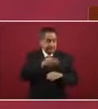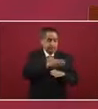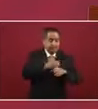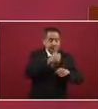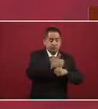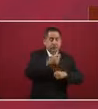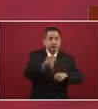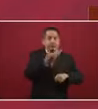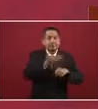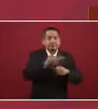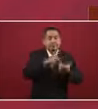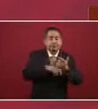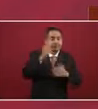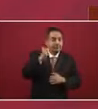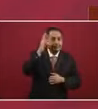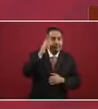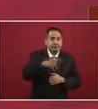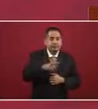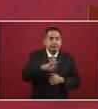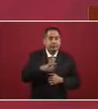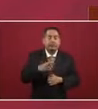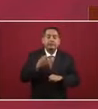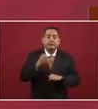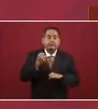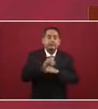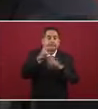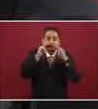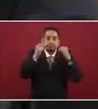fue secretario de Emiliano